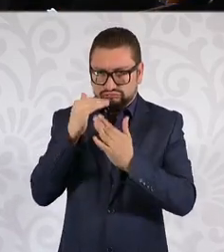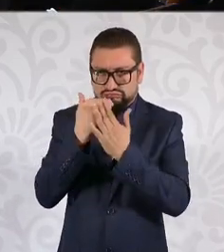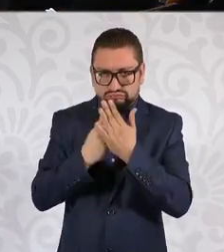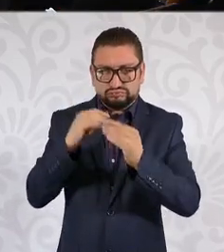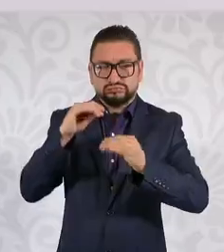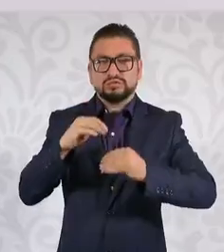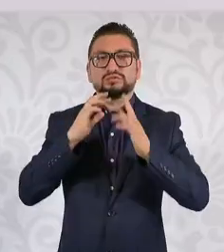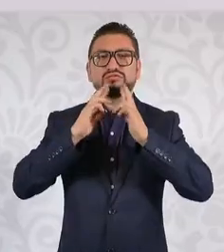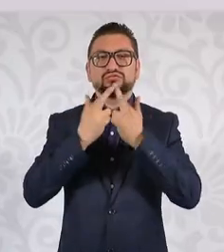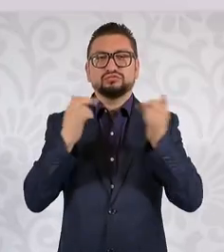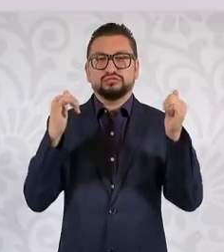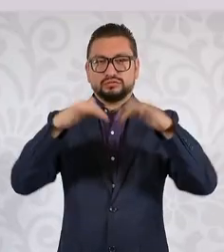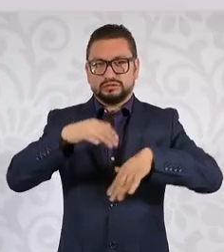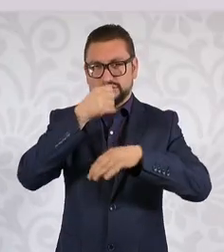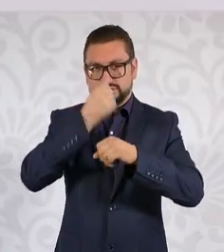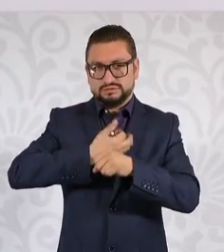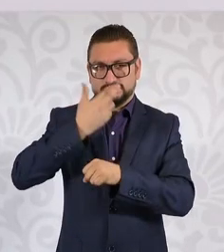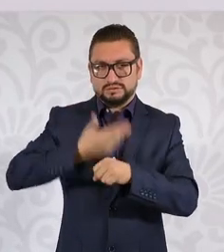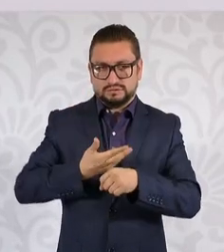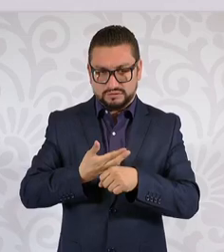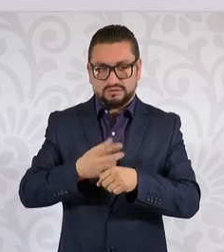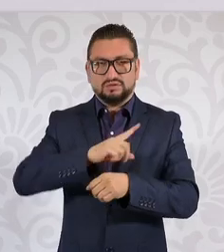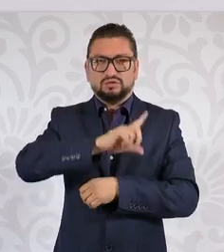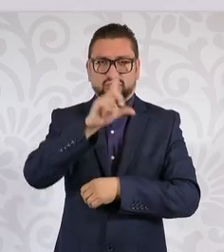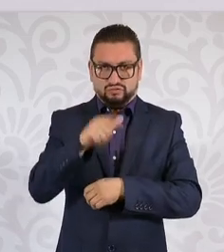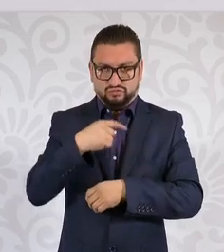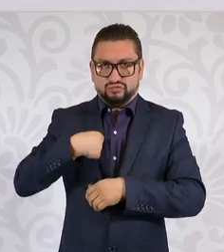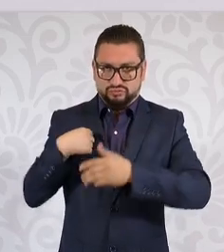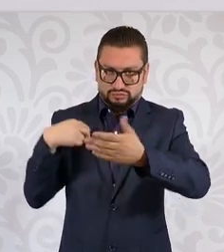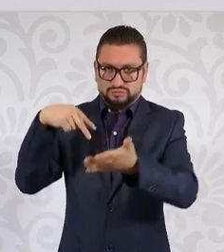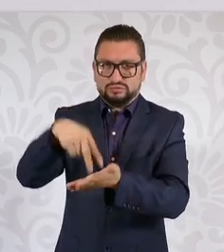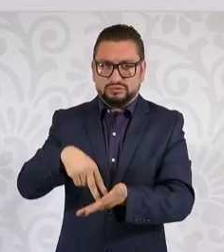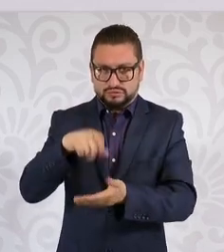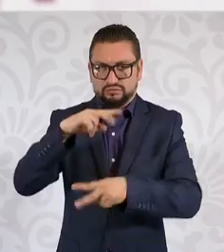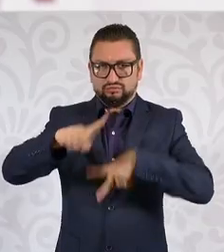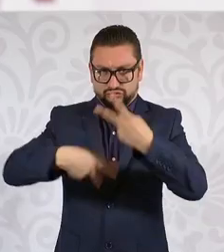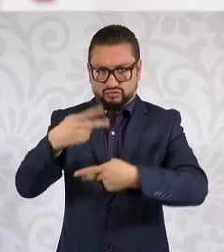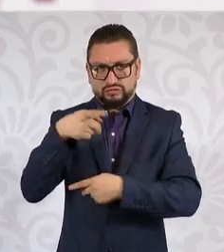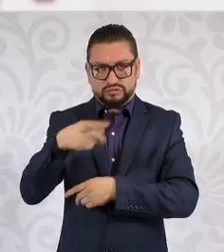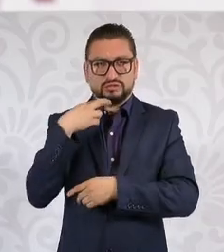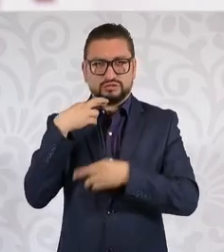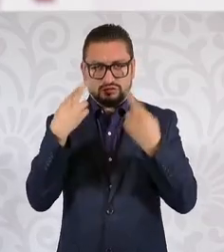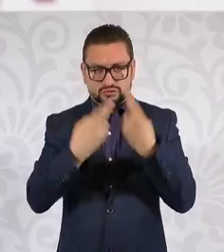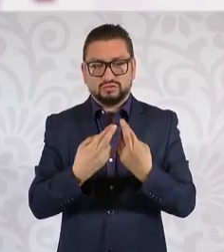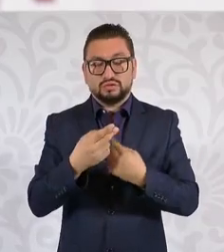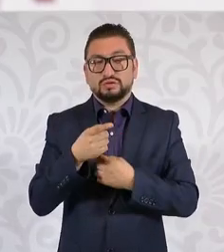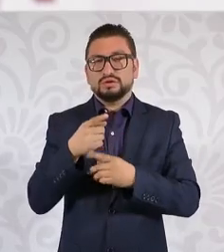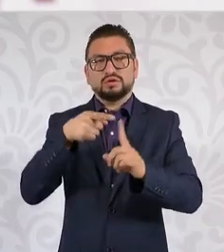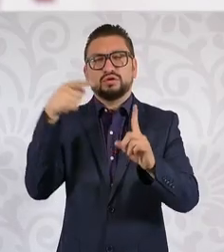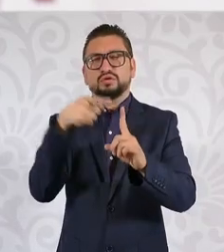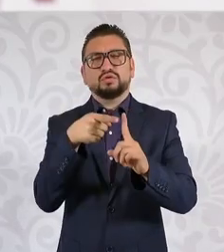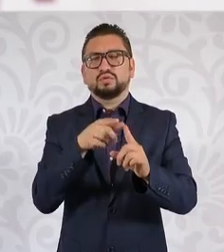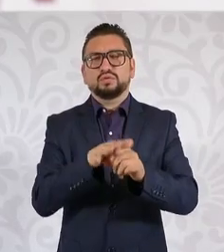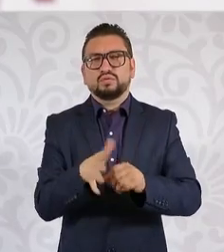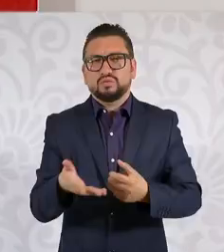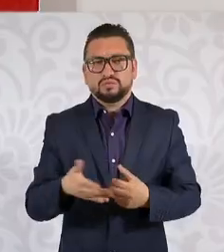Se van a reunir los secretarios y después voy a asistir a esa reunión. Y el objetivo pues